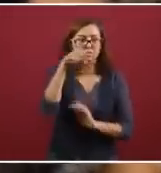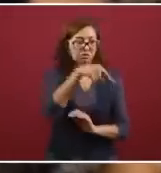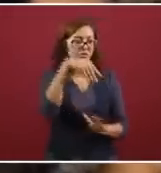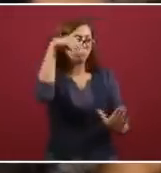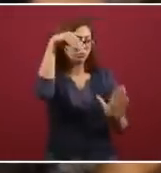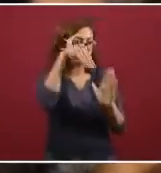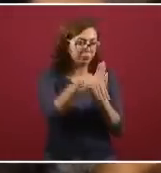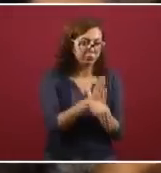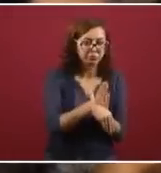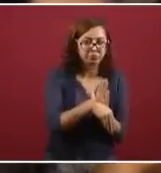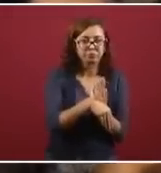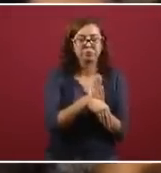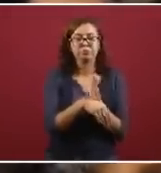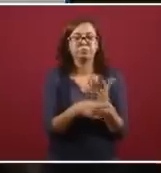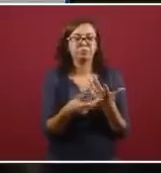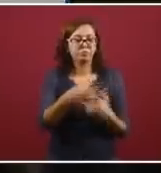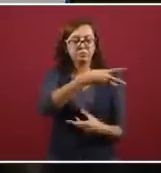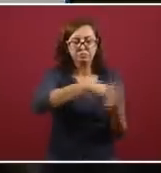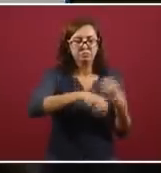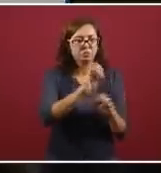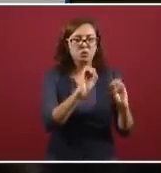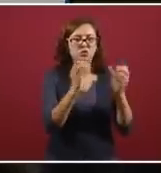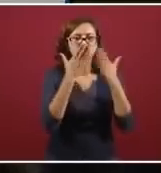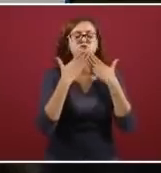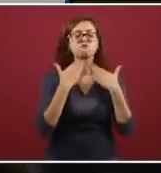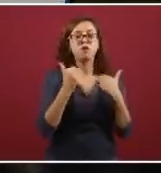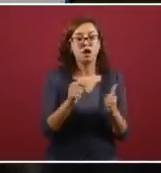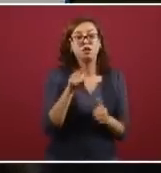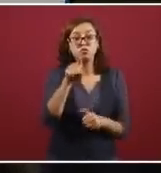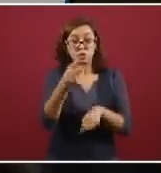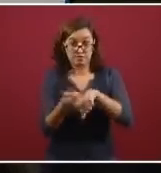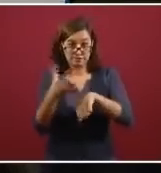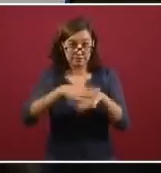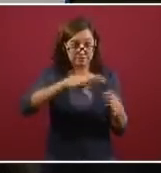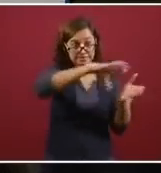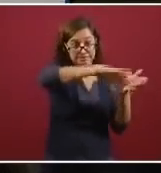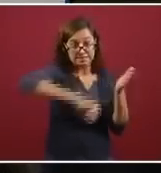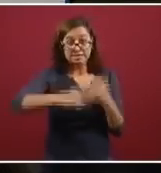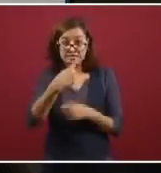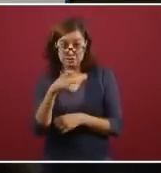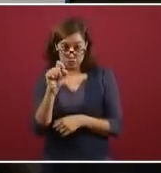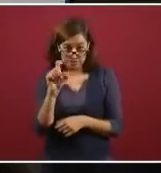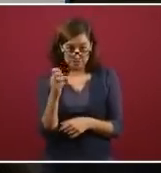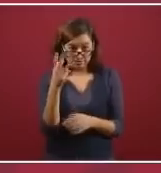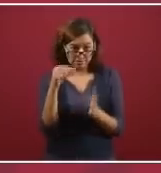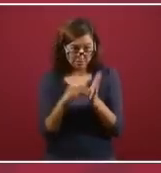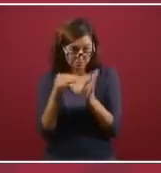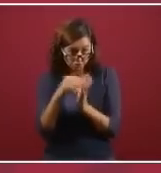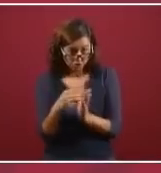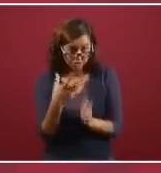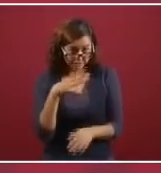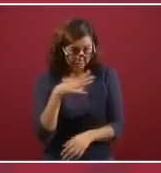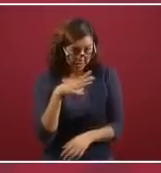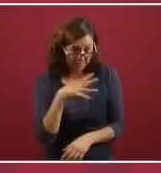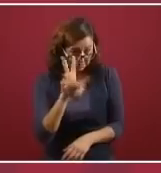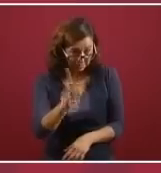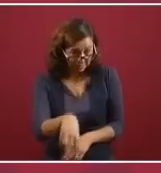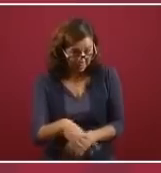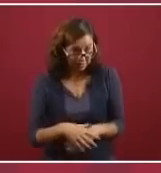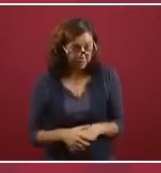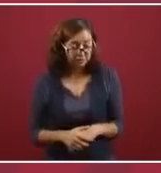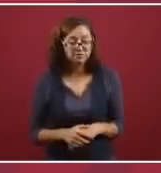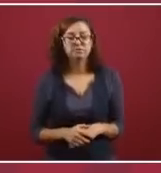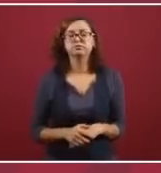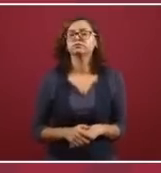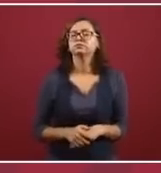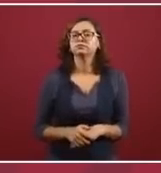fondo contracíclico. ¿Me podría…? Eso lo está viendo Hacienda. Hay un